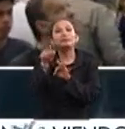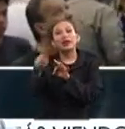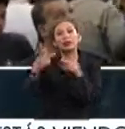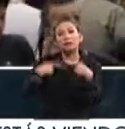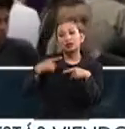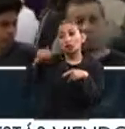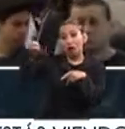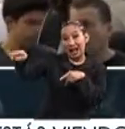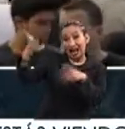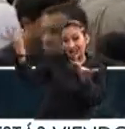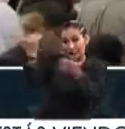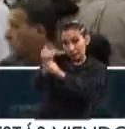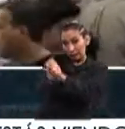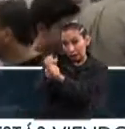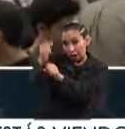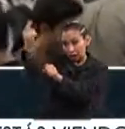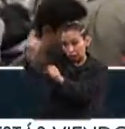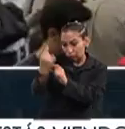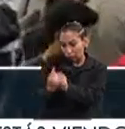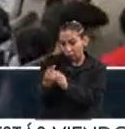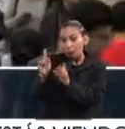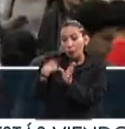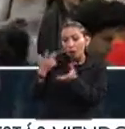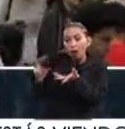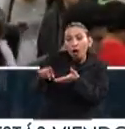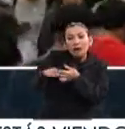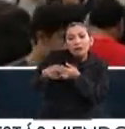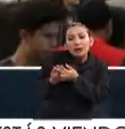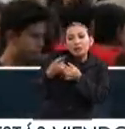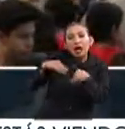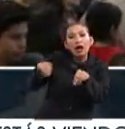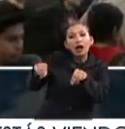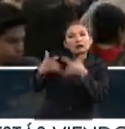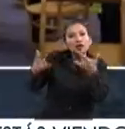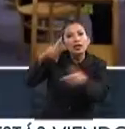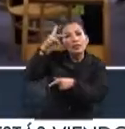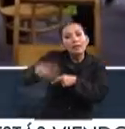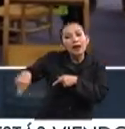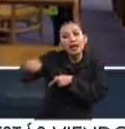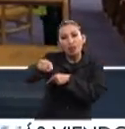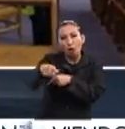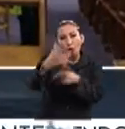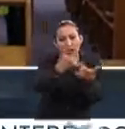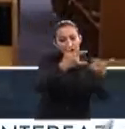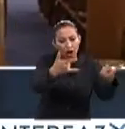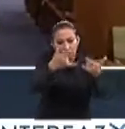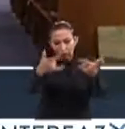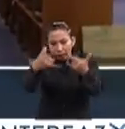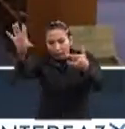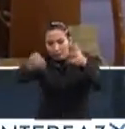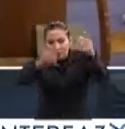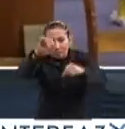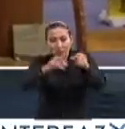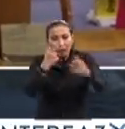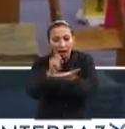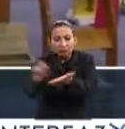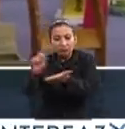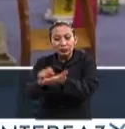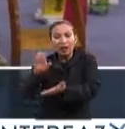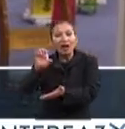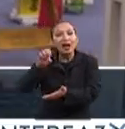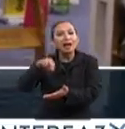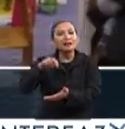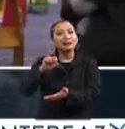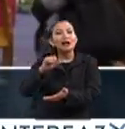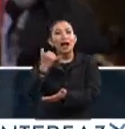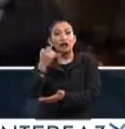autor en particular vino a mover la historia de México. Entonces es un compendio de ensayos bien interesante que